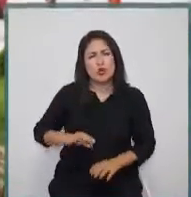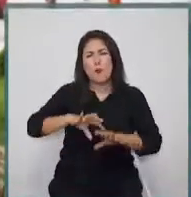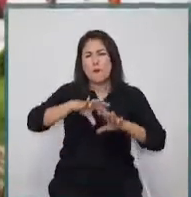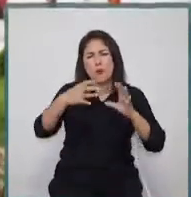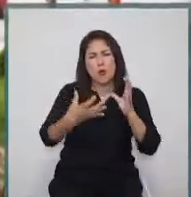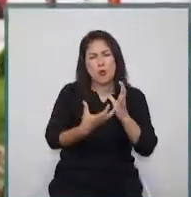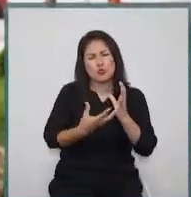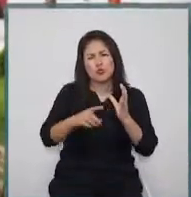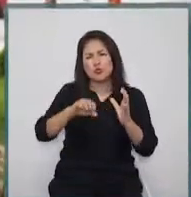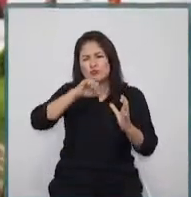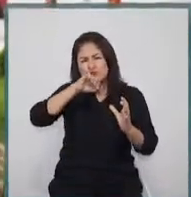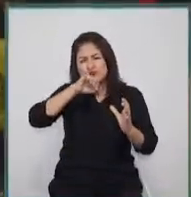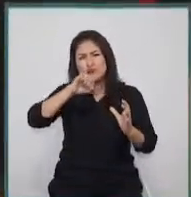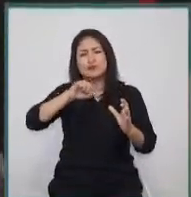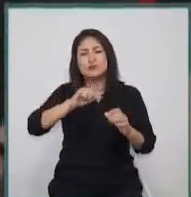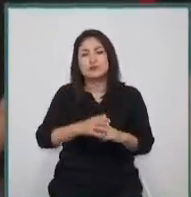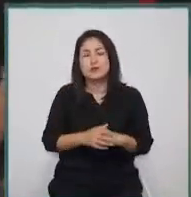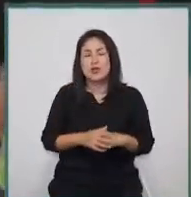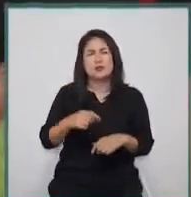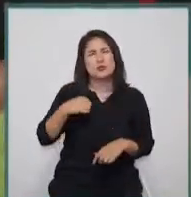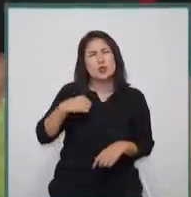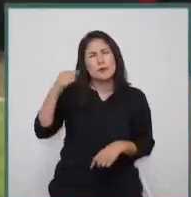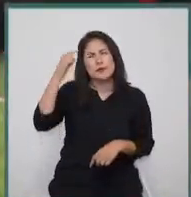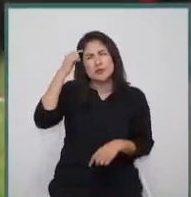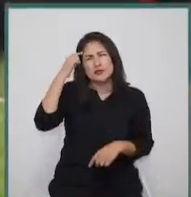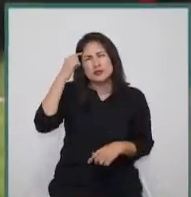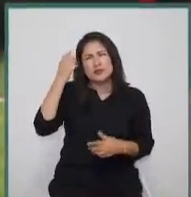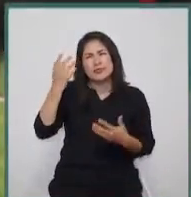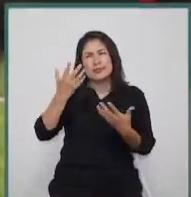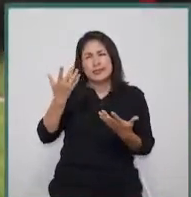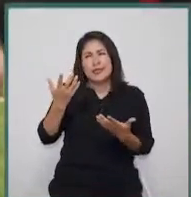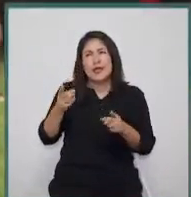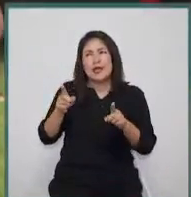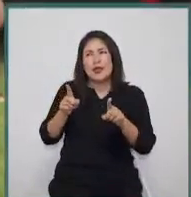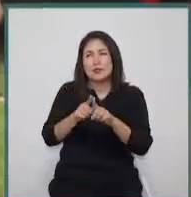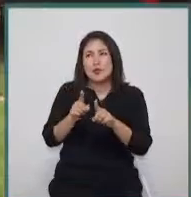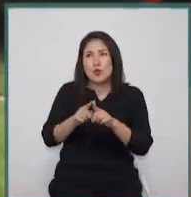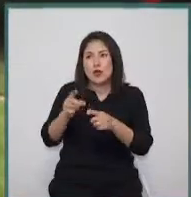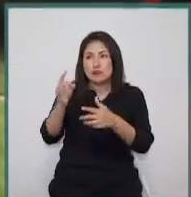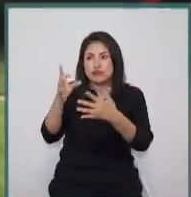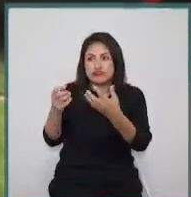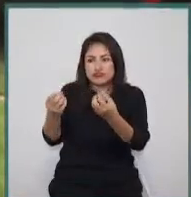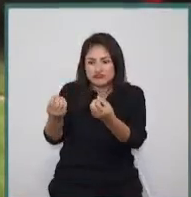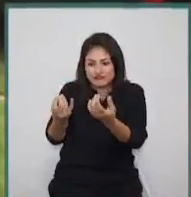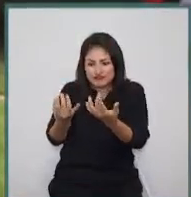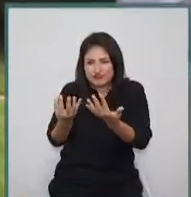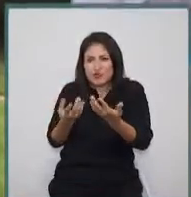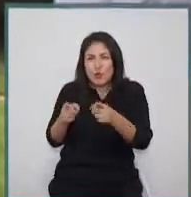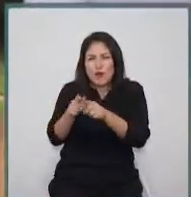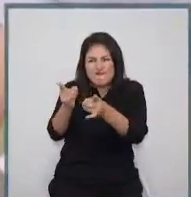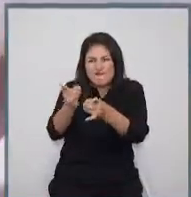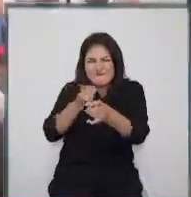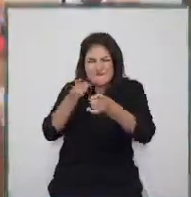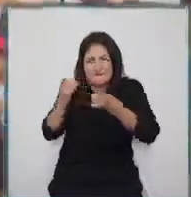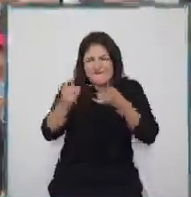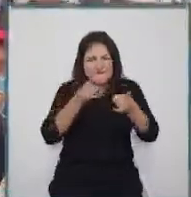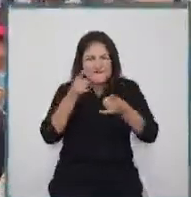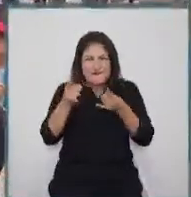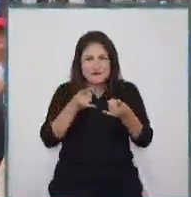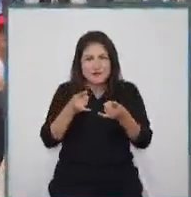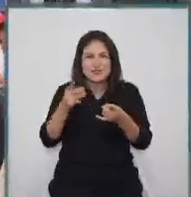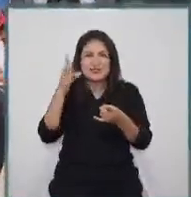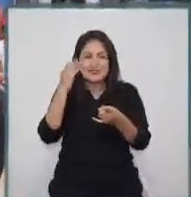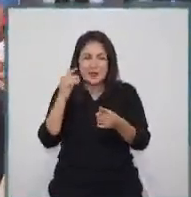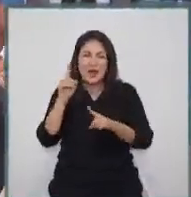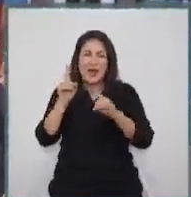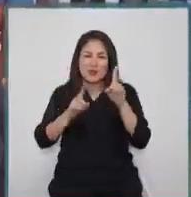intangible para el mundo por la UNESCO. Y yo creo que esa es una forma en que uno atrae las cosas hacia sí. Creo que de esa manera, aunque tal